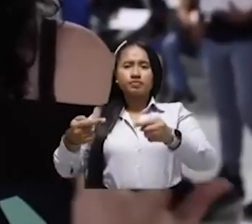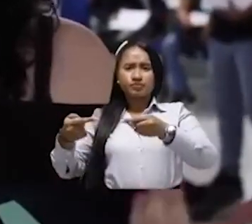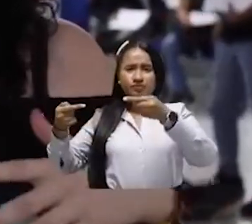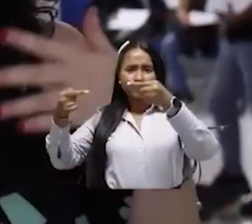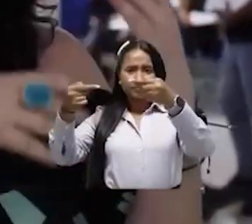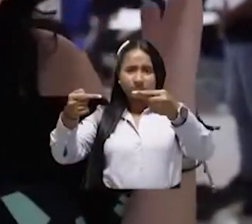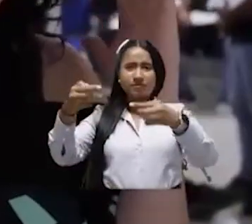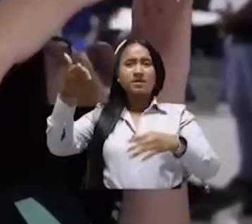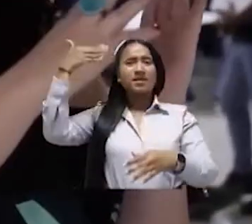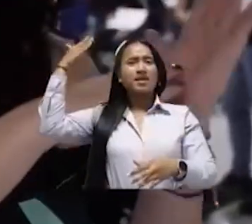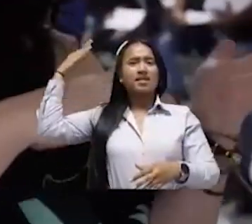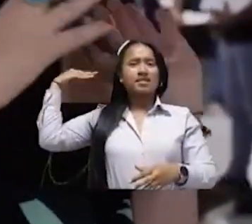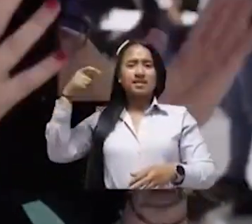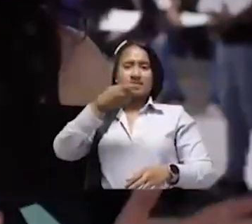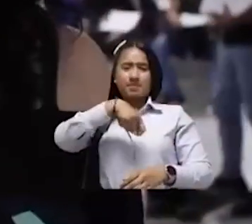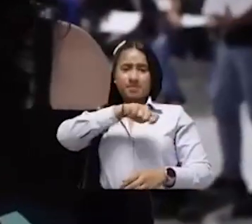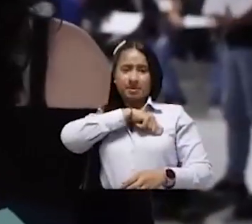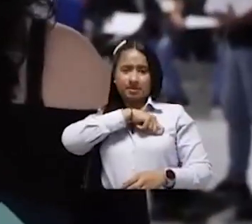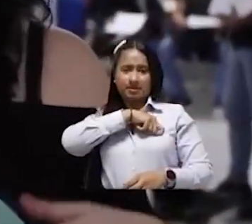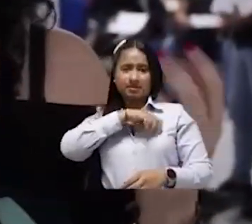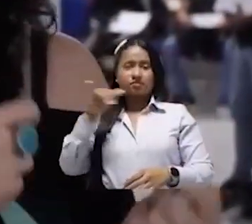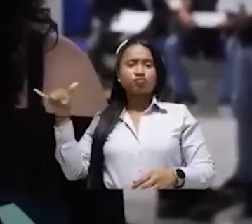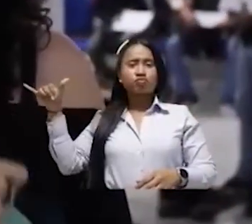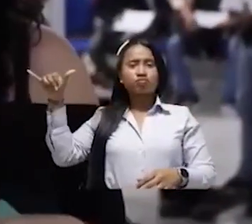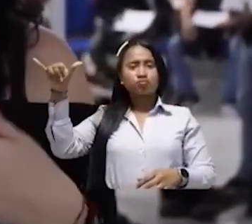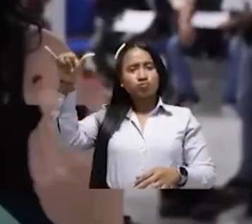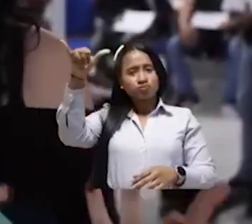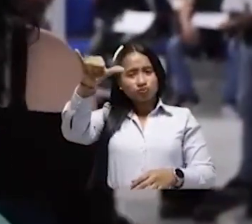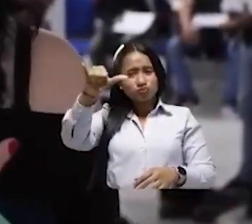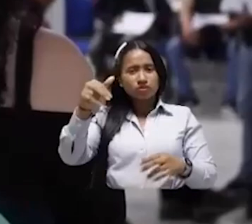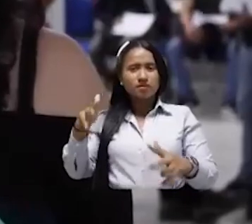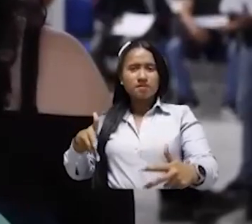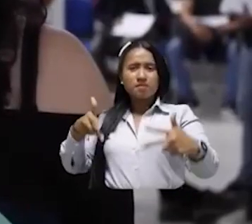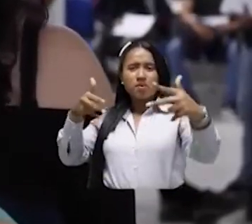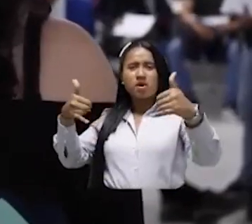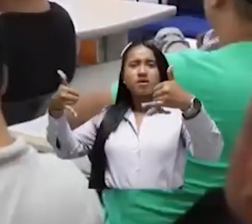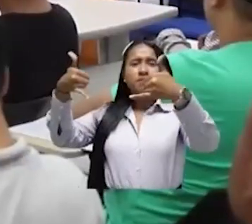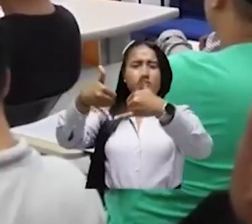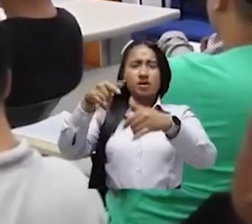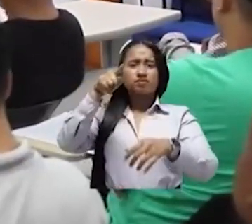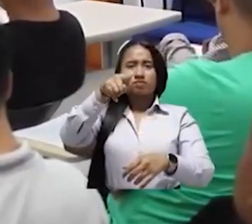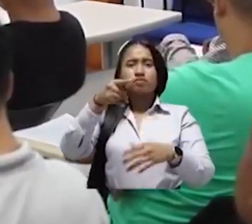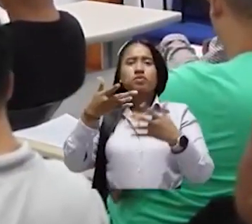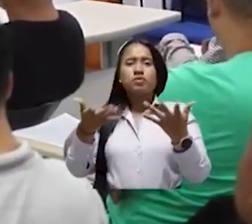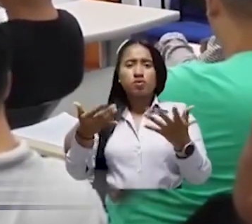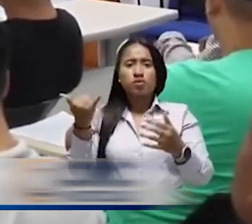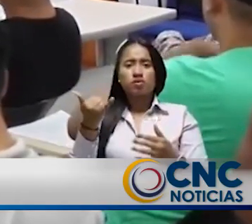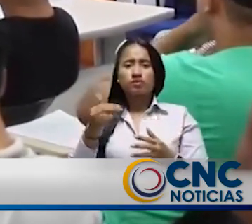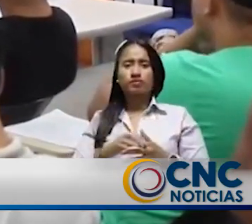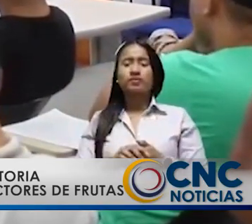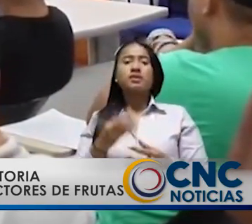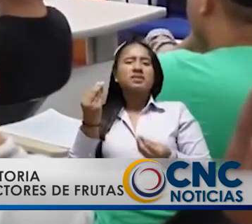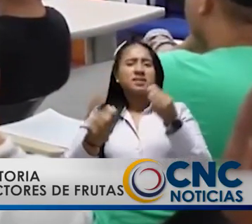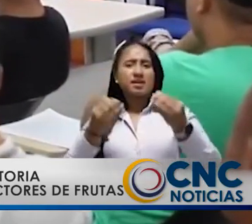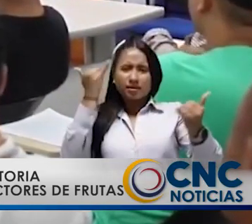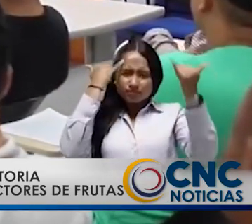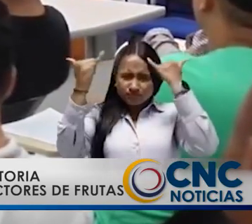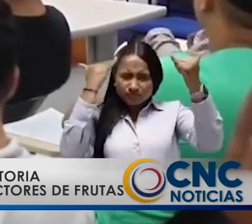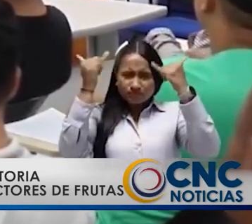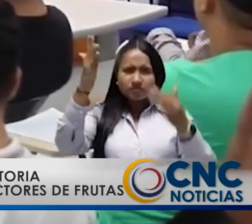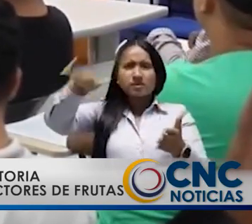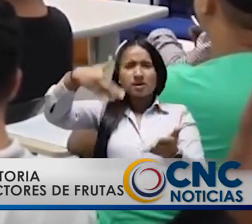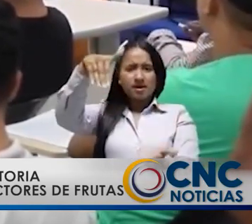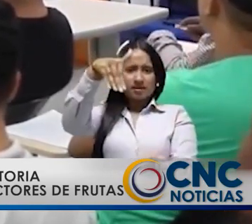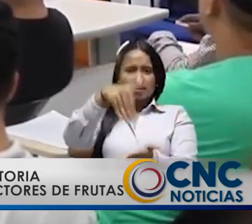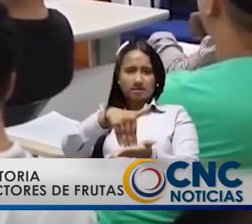Nos hemos mandado ya incluso antes de viajar desde España, nos hemos puesto en contacto, lo hemos organizado todo, lo hemos hecho a través de también